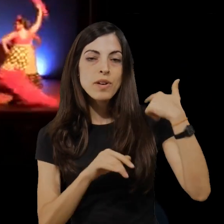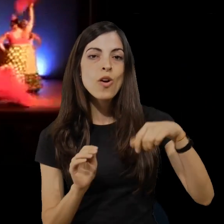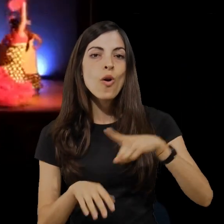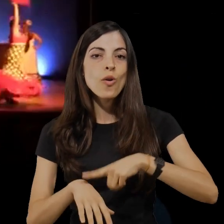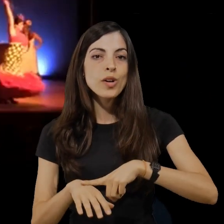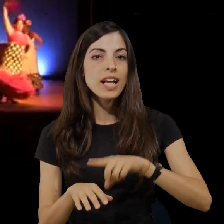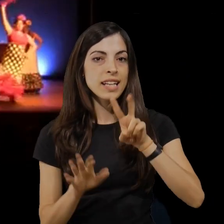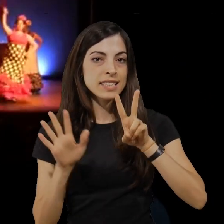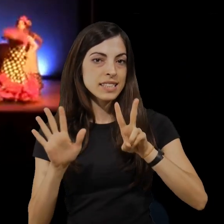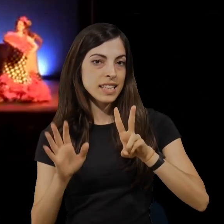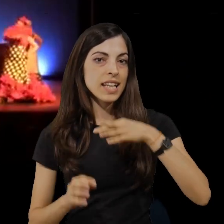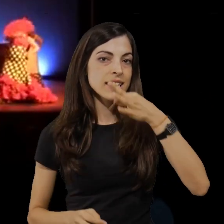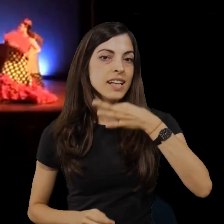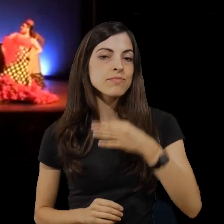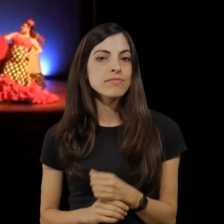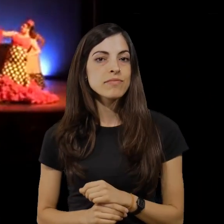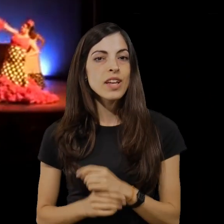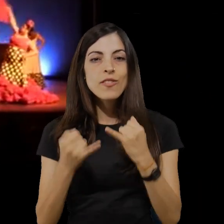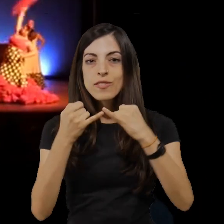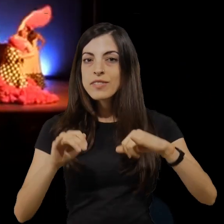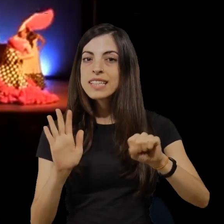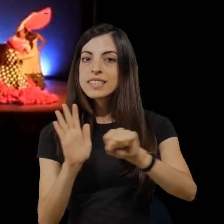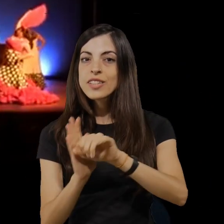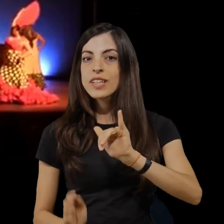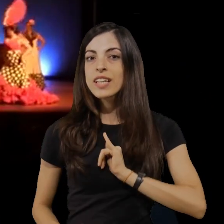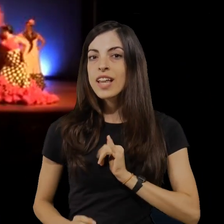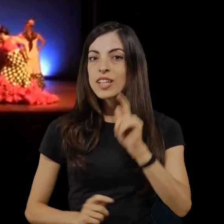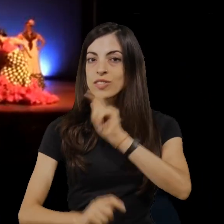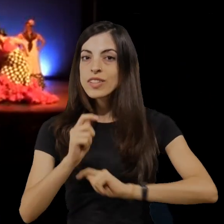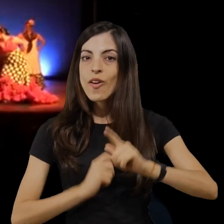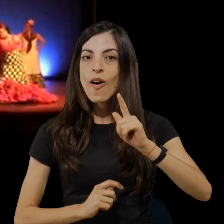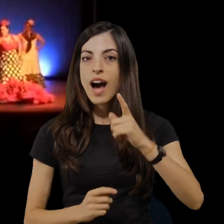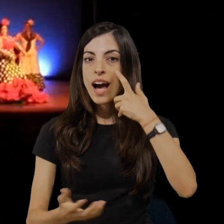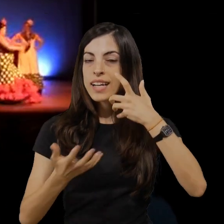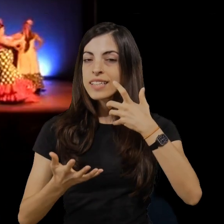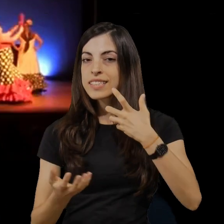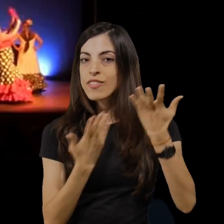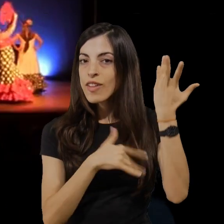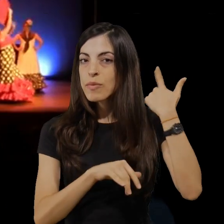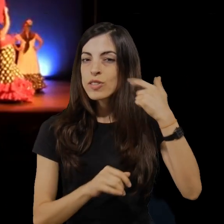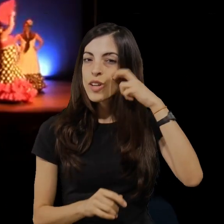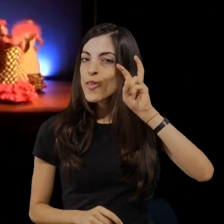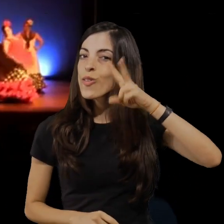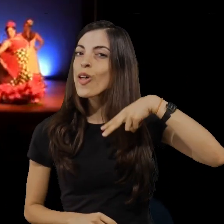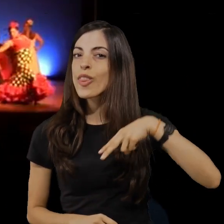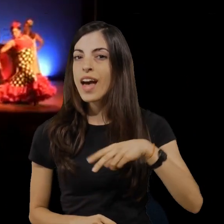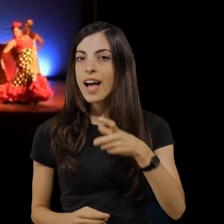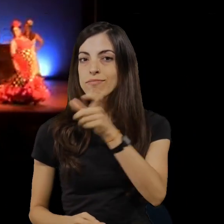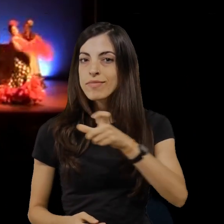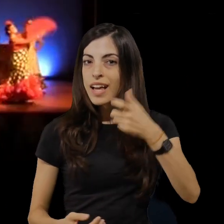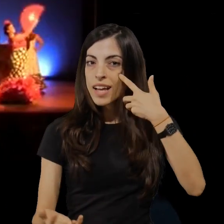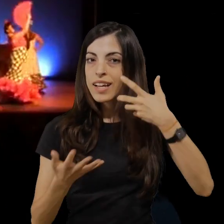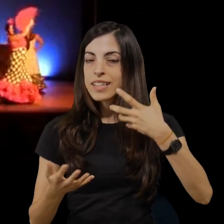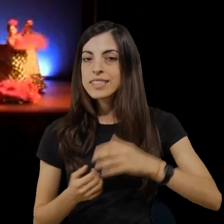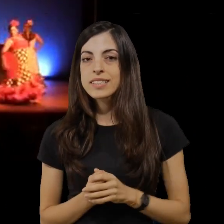a partir de las 7 de la tarde. Se trata del Certamen Sello de Identidad de la Asociación de Artistas Flamencos en el que